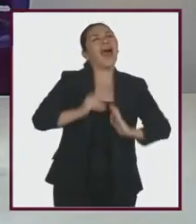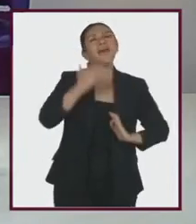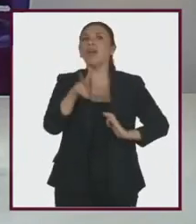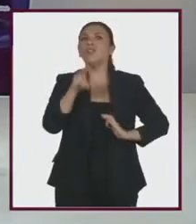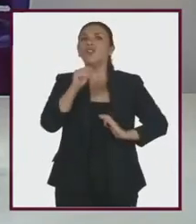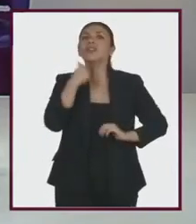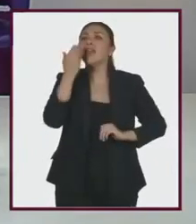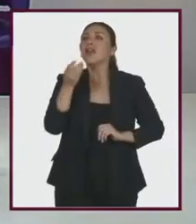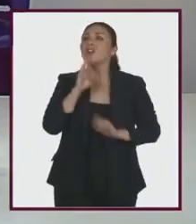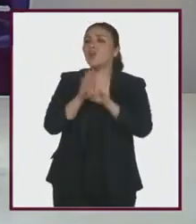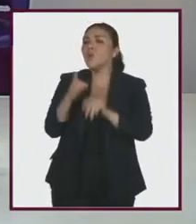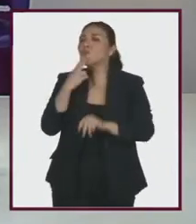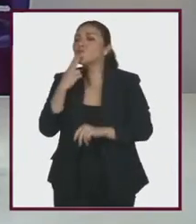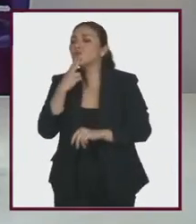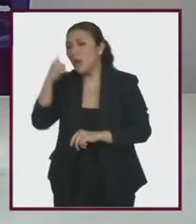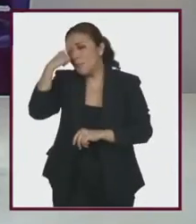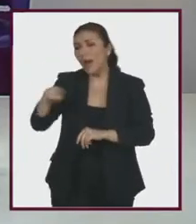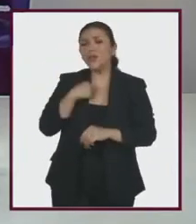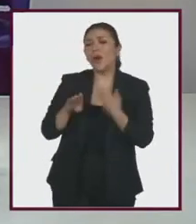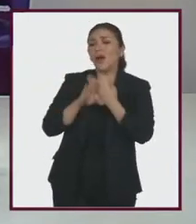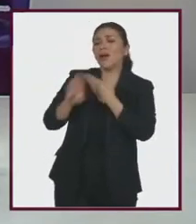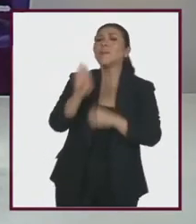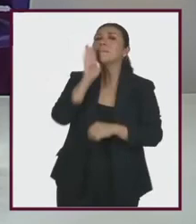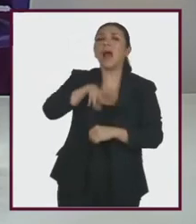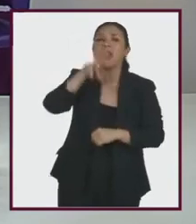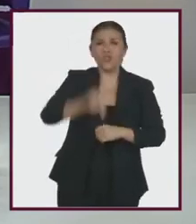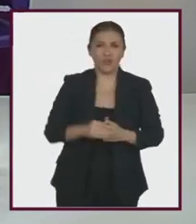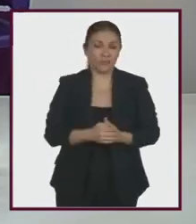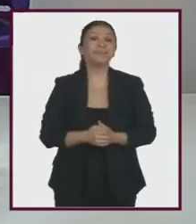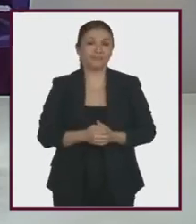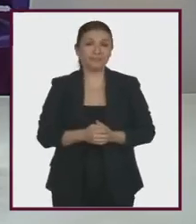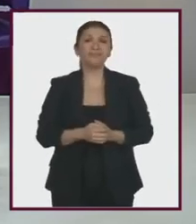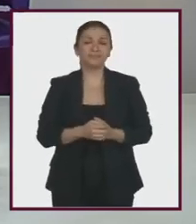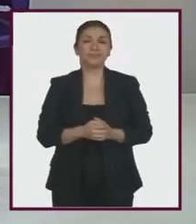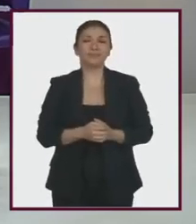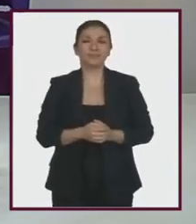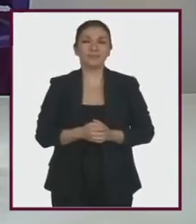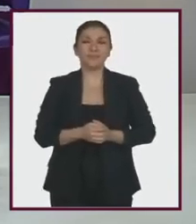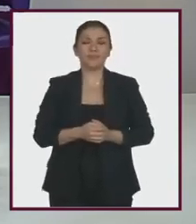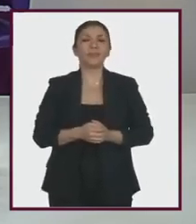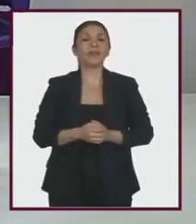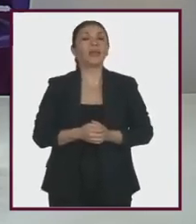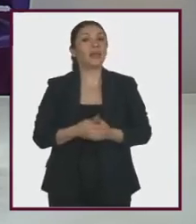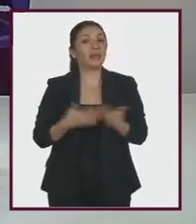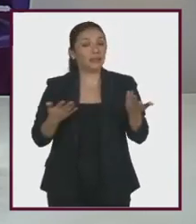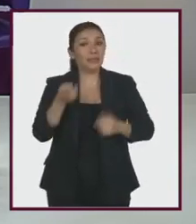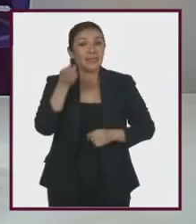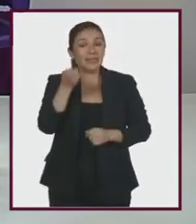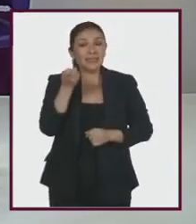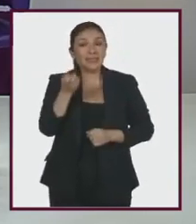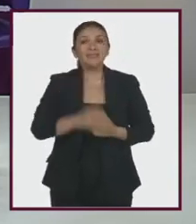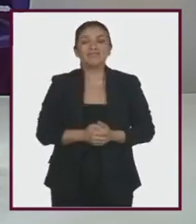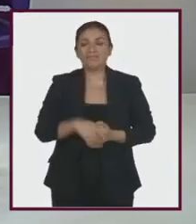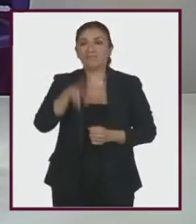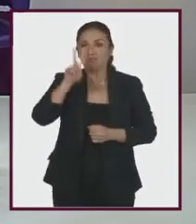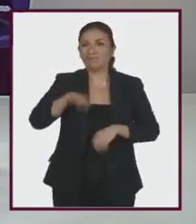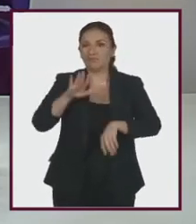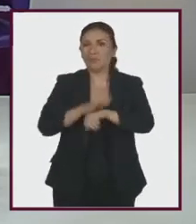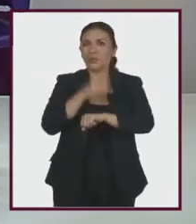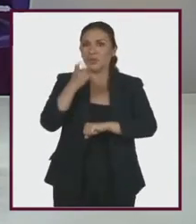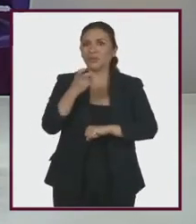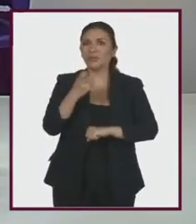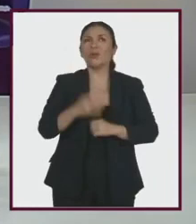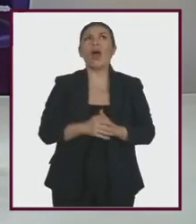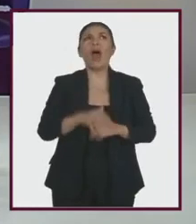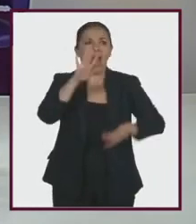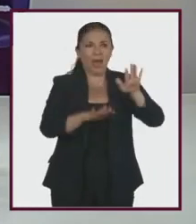¿no? Eso es lo que marca la dependencia también. Para no sentirse mal. Bueno, es que es por eso cuando hay